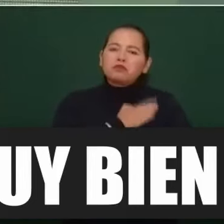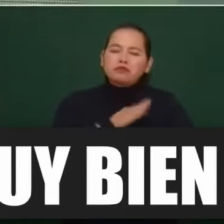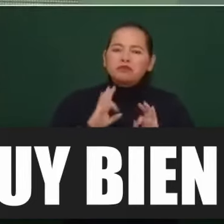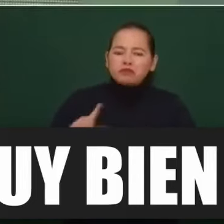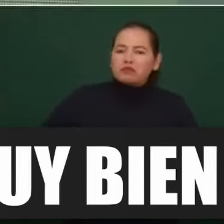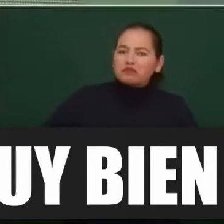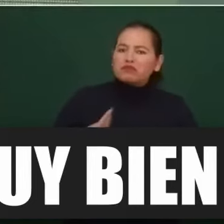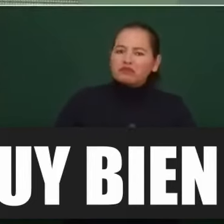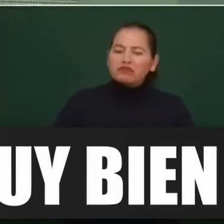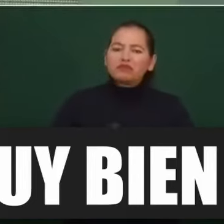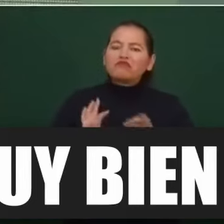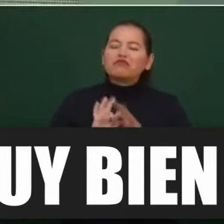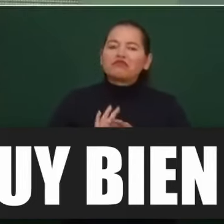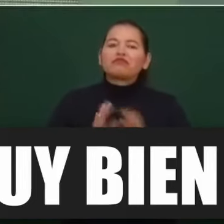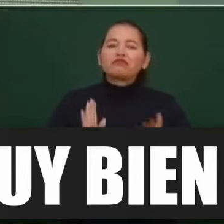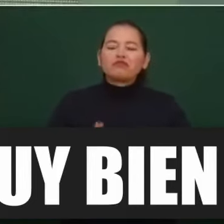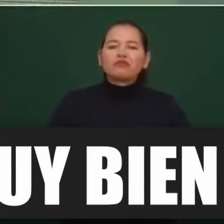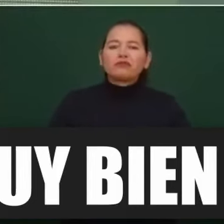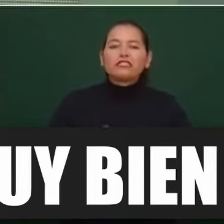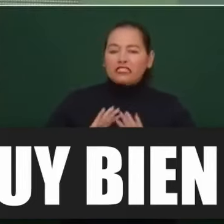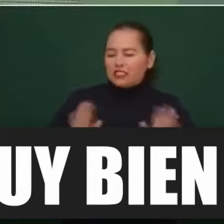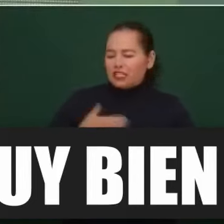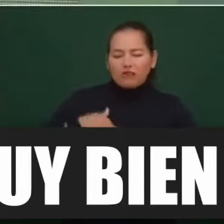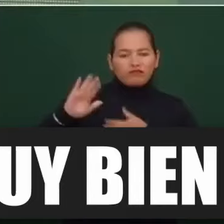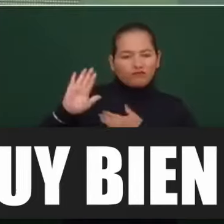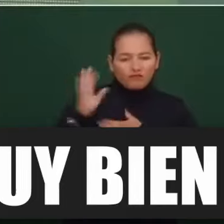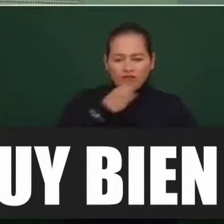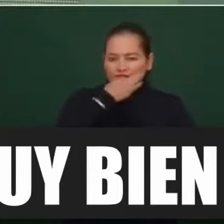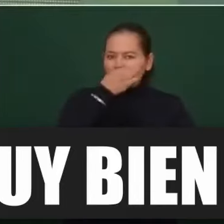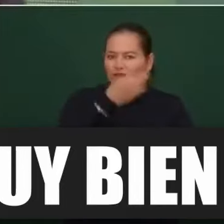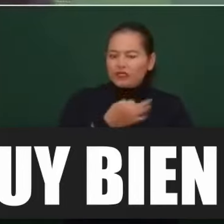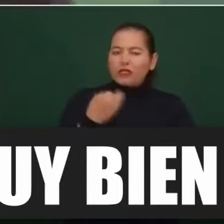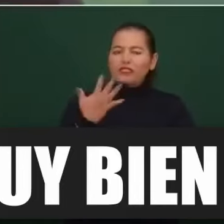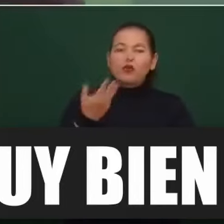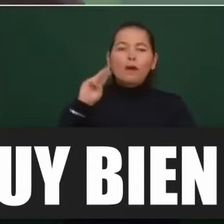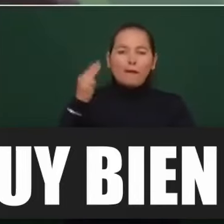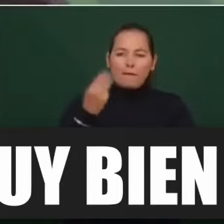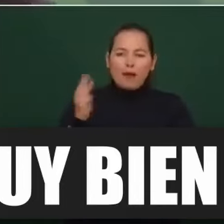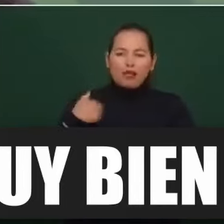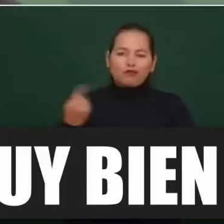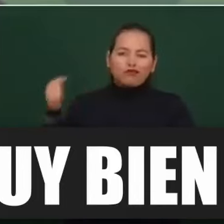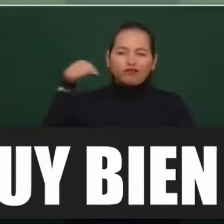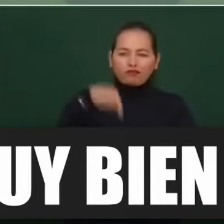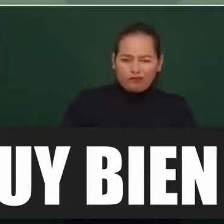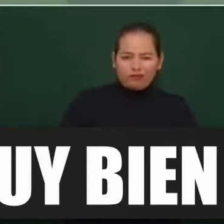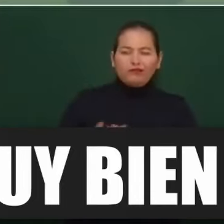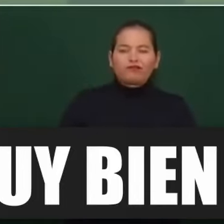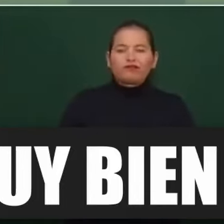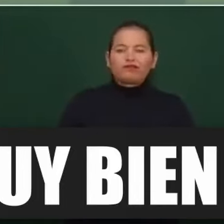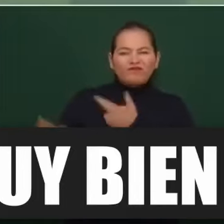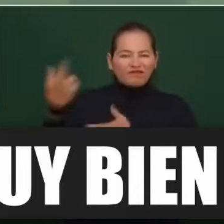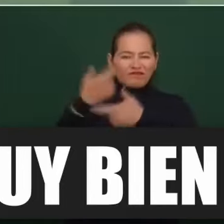estar, como ya lo comenté, el día 5 de mayo. Vamos a